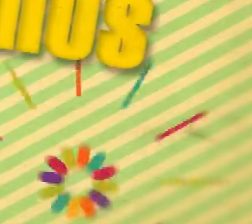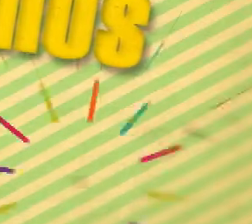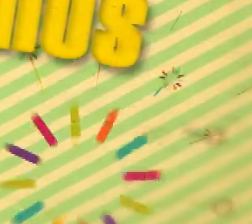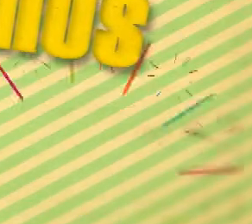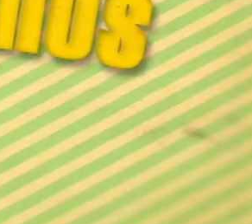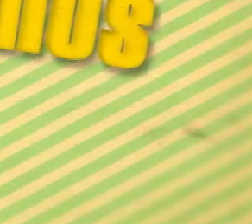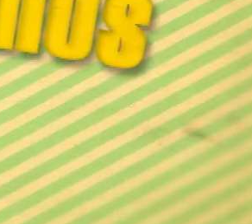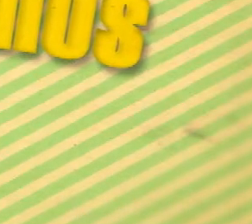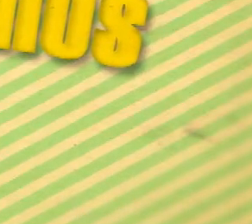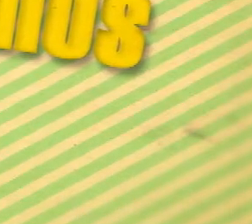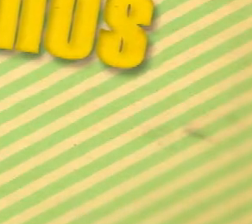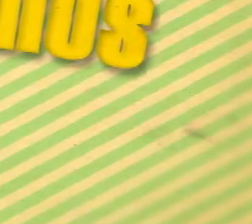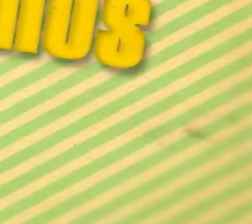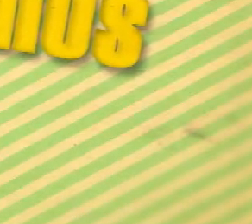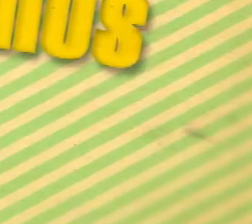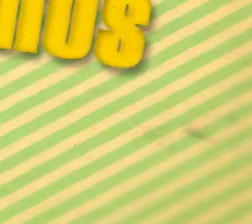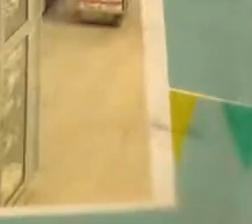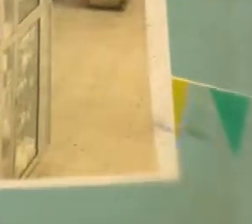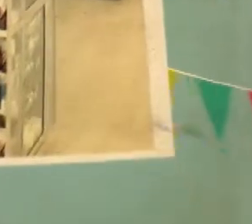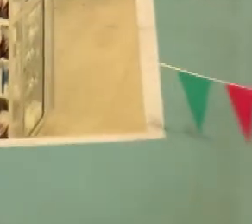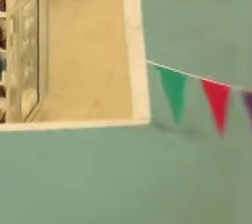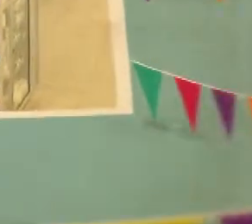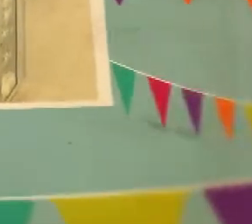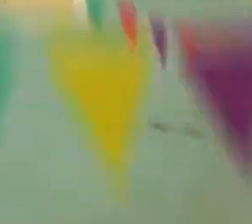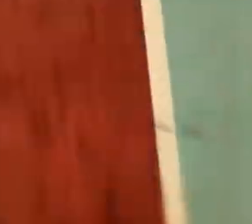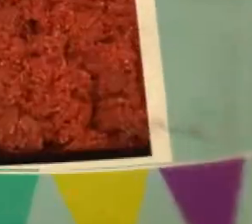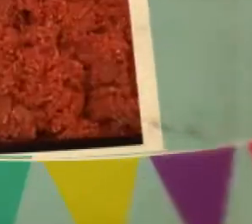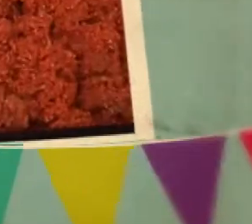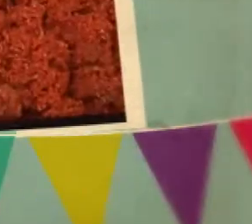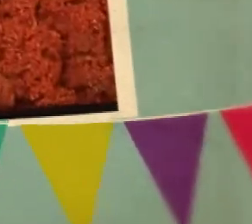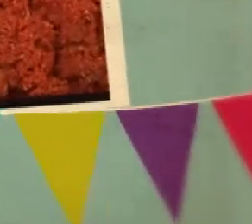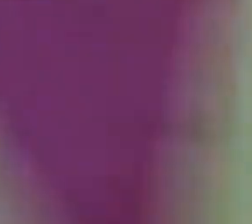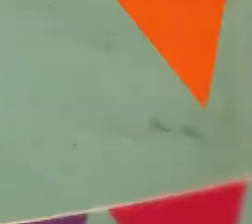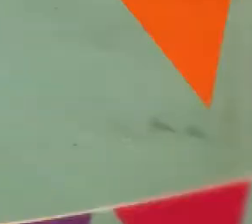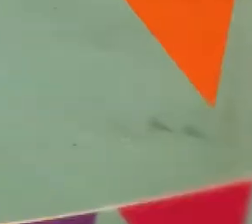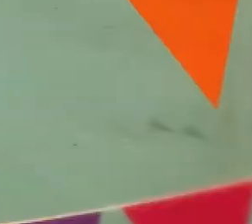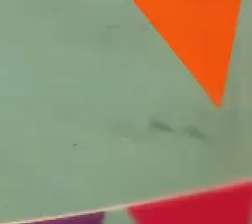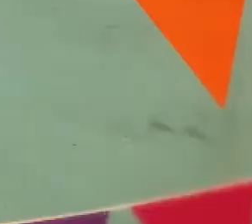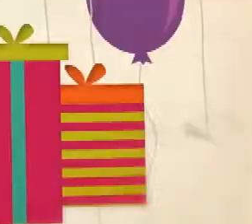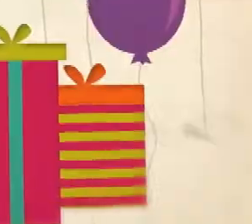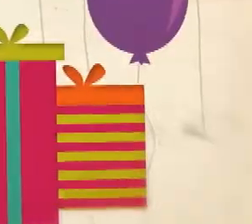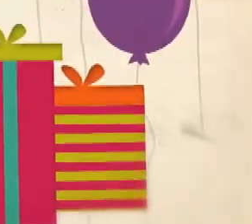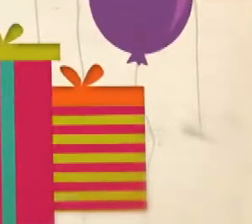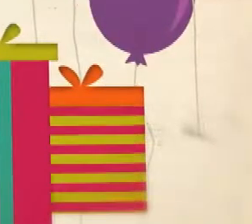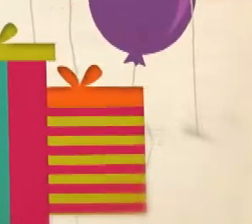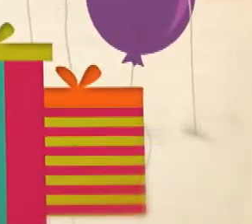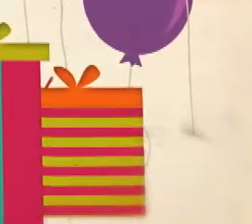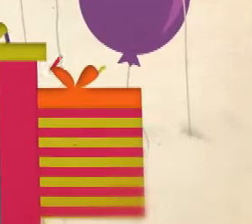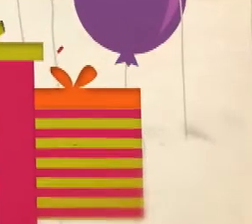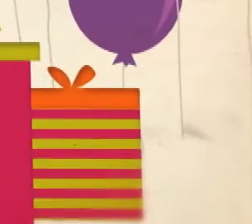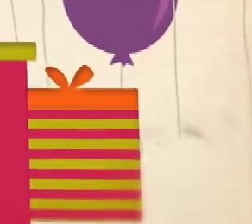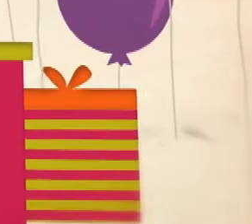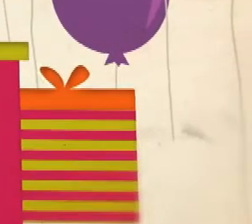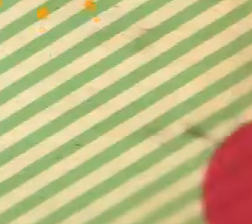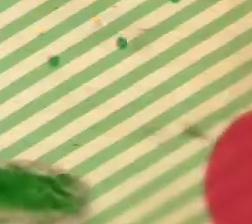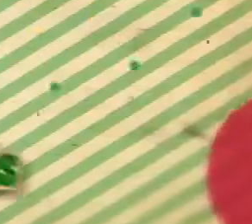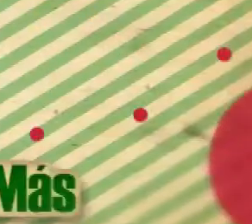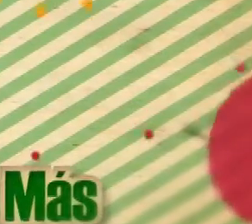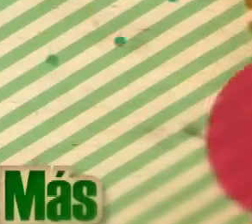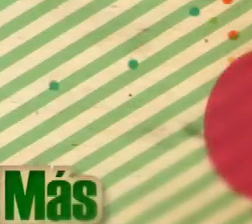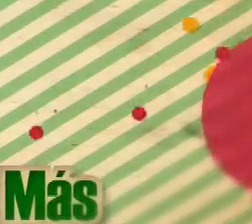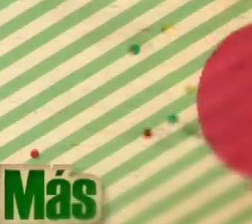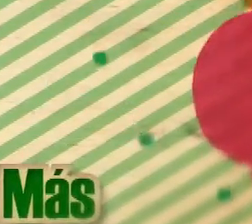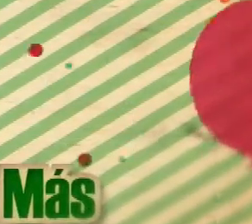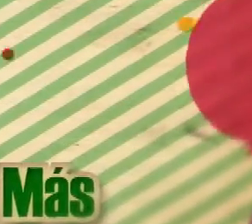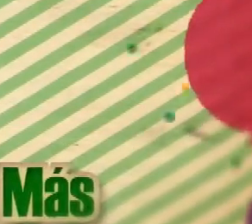Autoservicio La Quinta. Cumplimos 26 años contigo. Aprovecha las grandes promociones y descuentos de aniversario. La Quinta Torcoroma y el Parque.